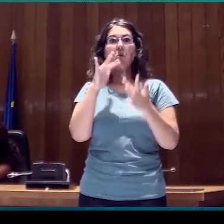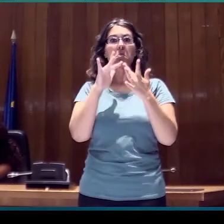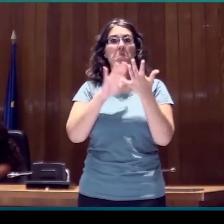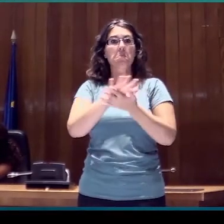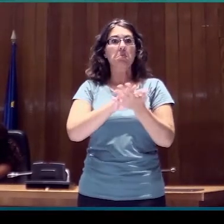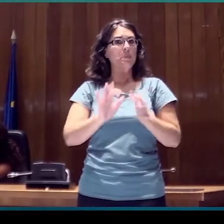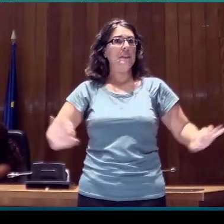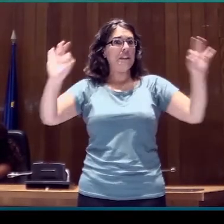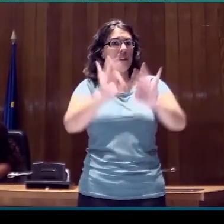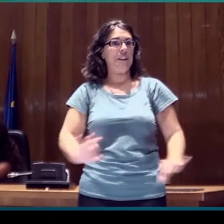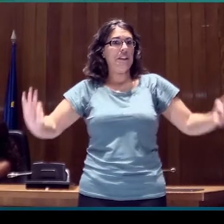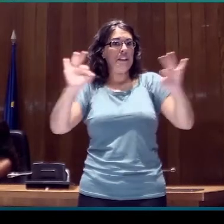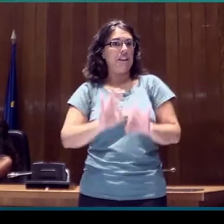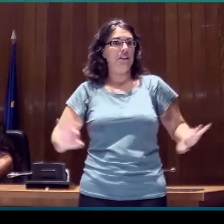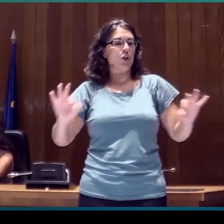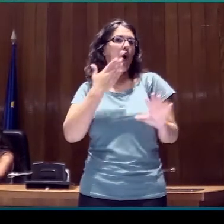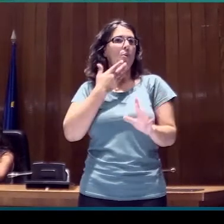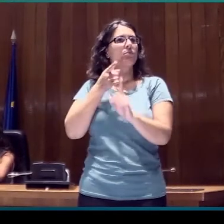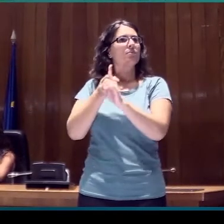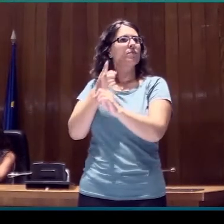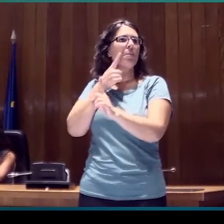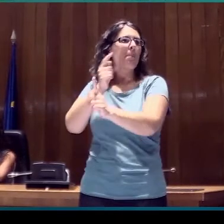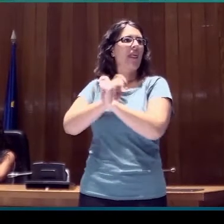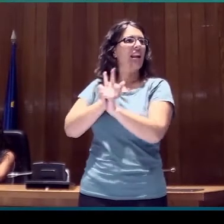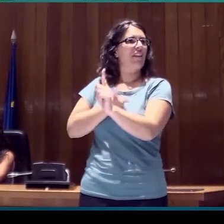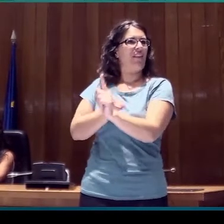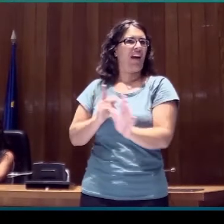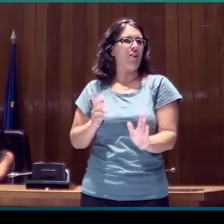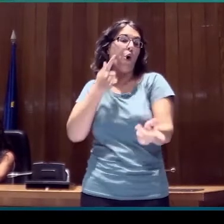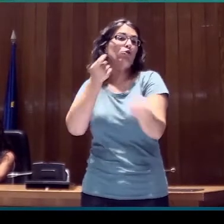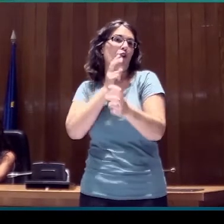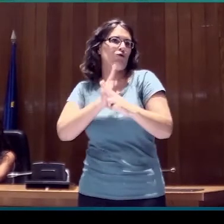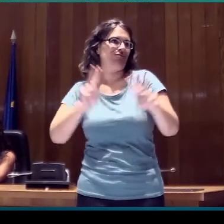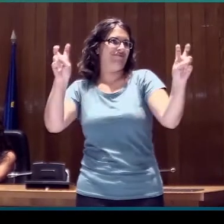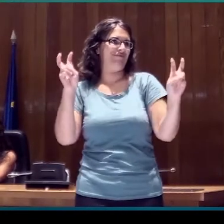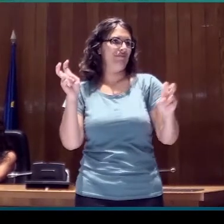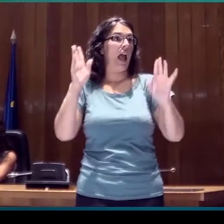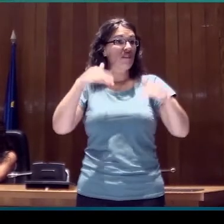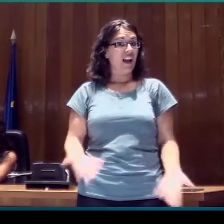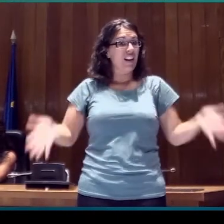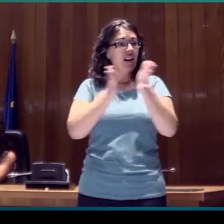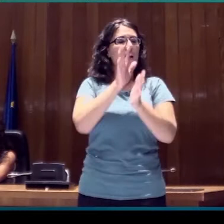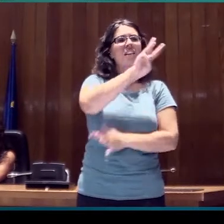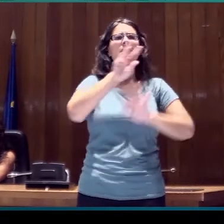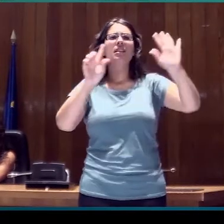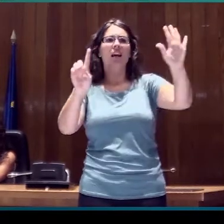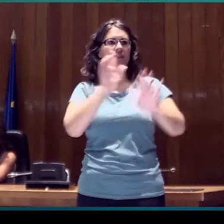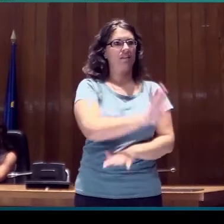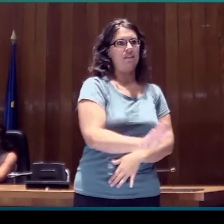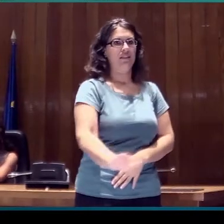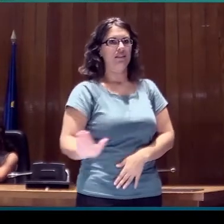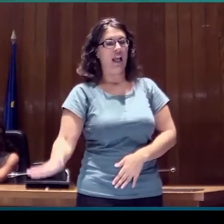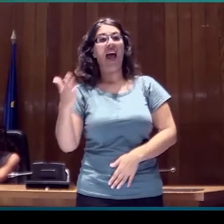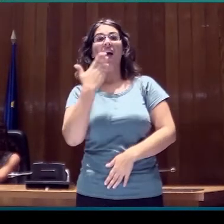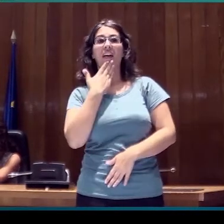previo con la lengua de signos, que nos valía como grupo control. Todo esto hacía una totalidad de 36 niños, cuyas edades estaban